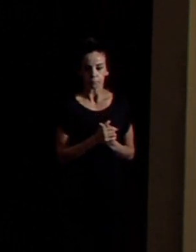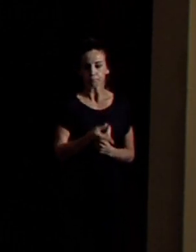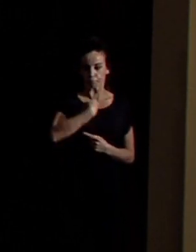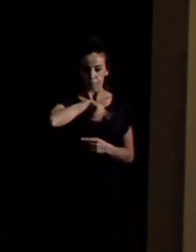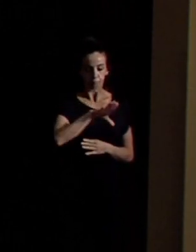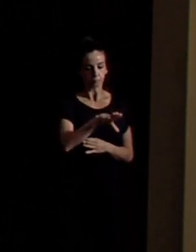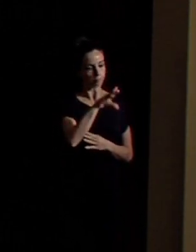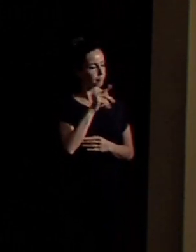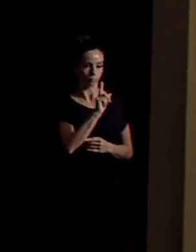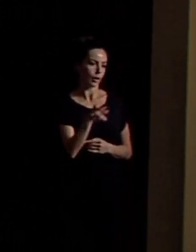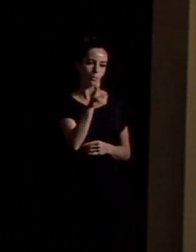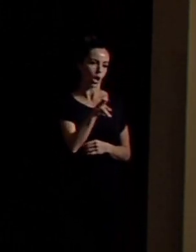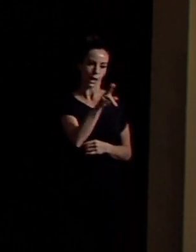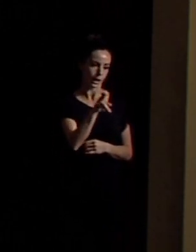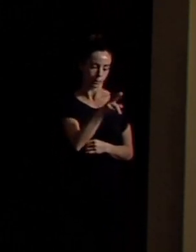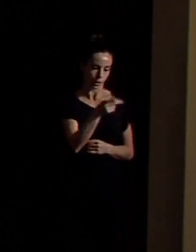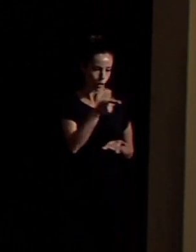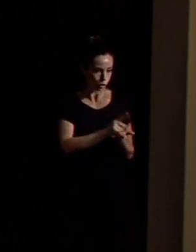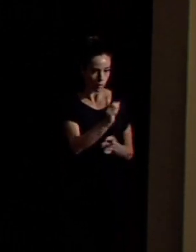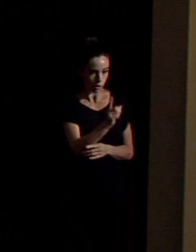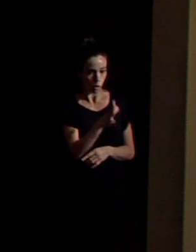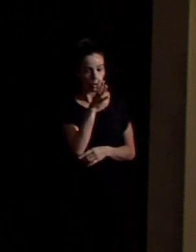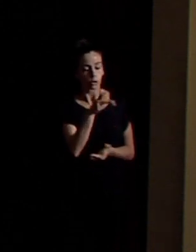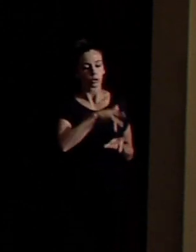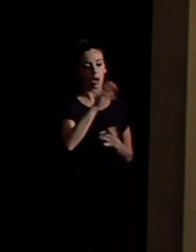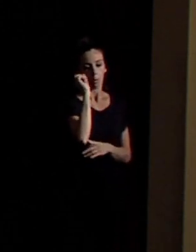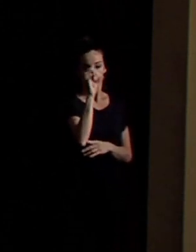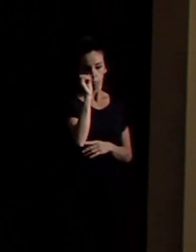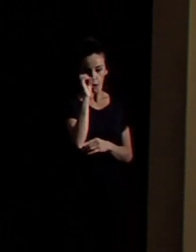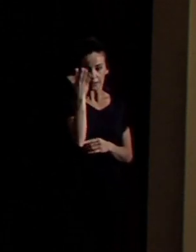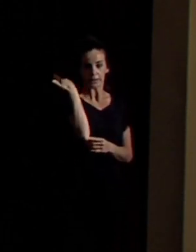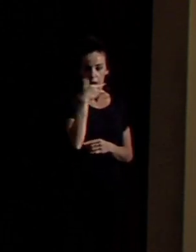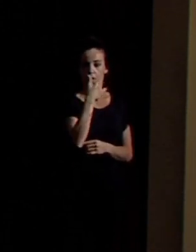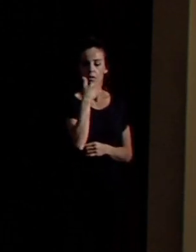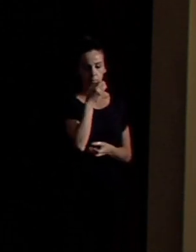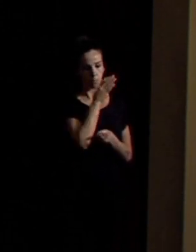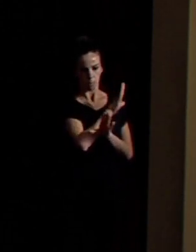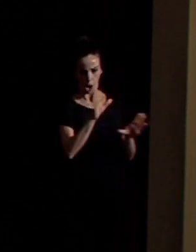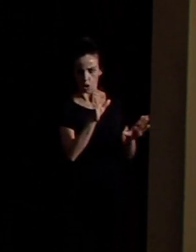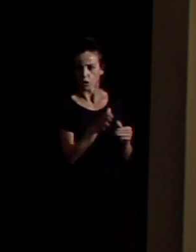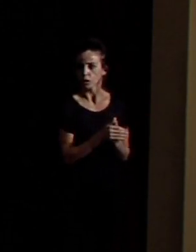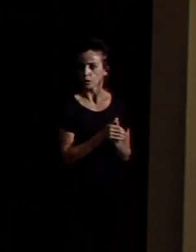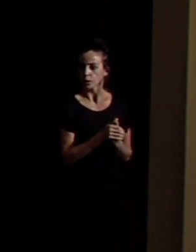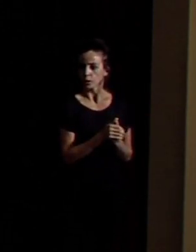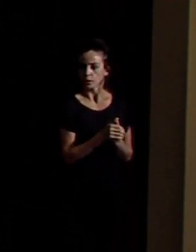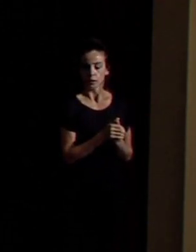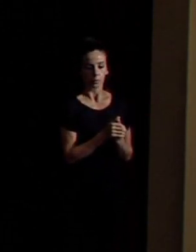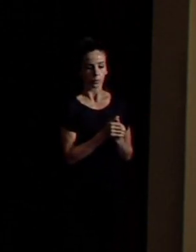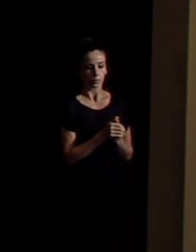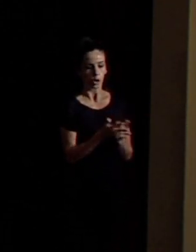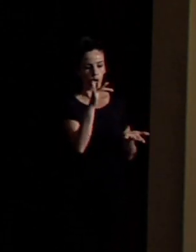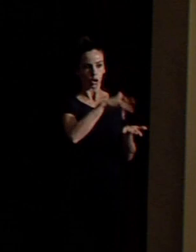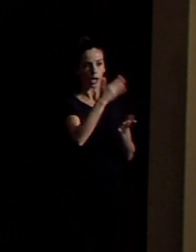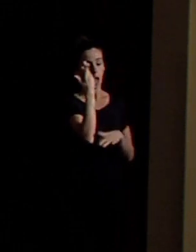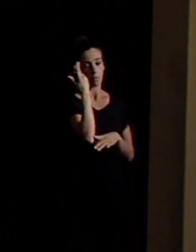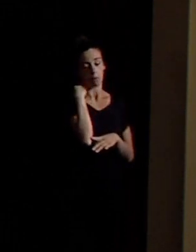Entendemos, no vamos a volver a repetir, sobre todo porque los y las ponentes lo van a hacer muchísimo mejor en el conjunto de